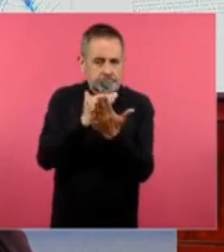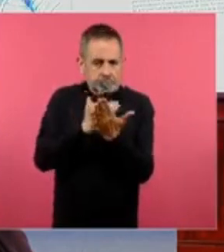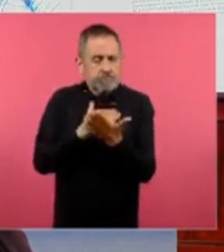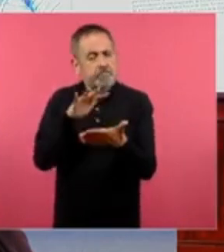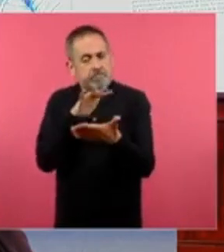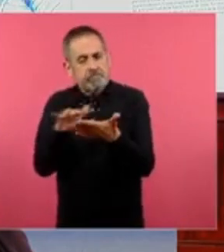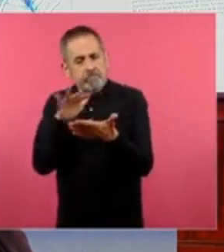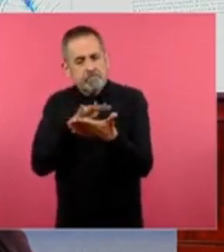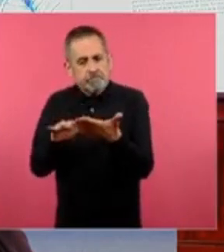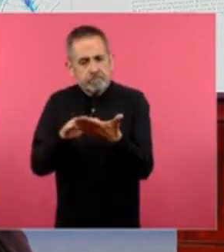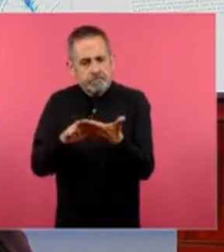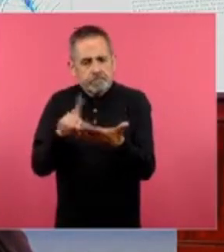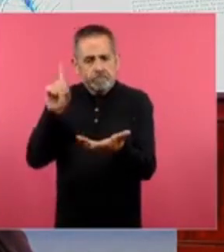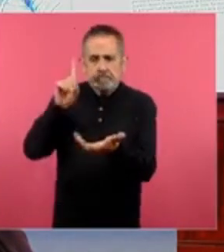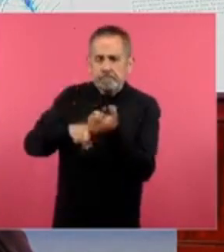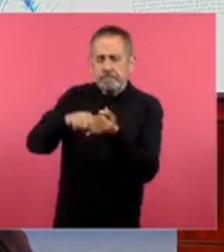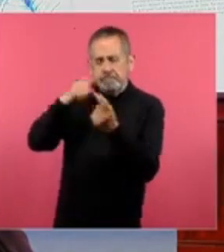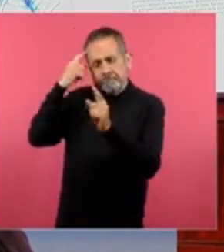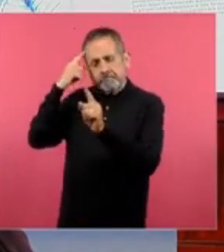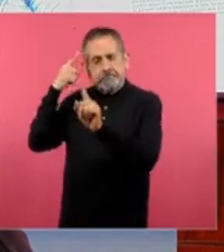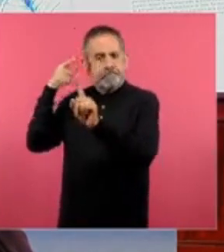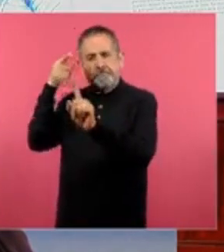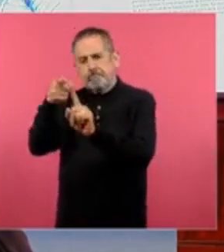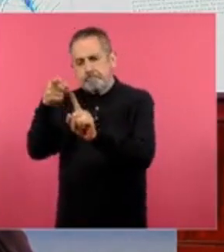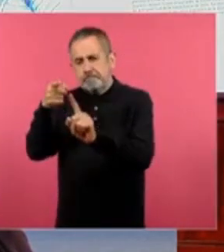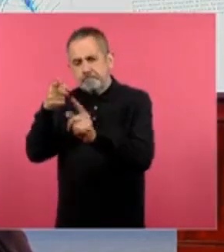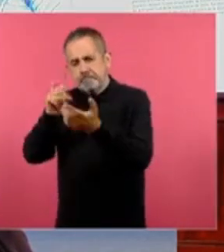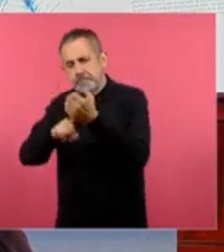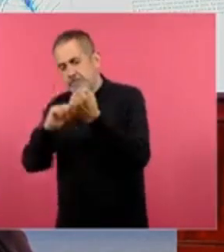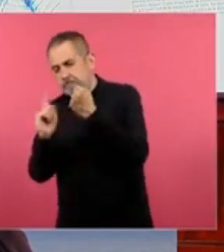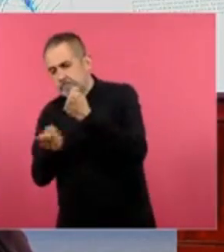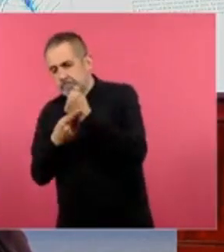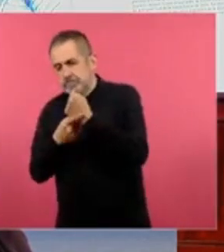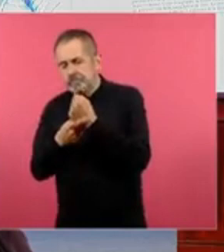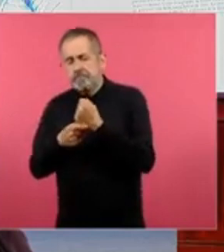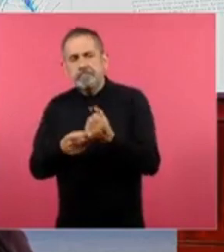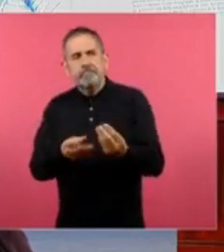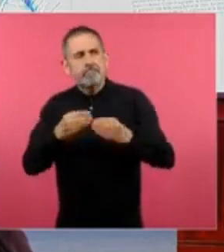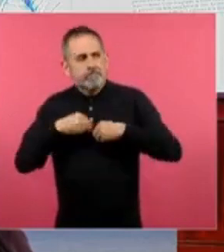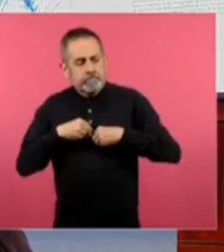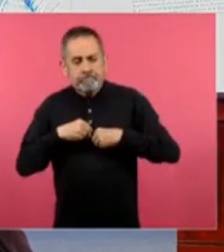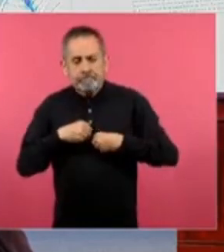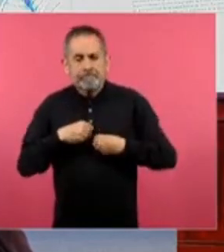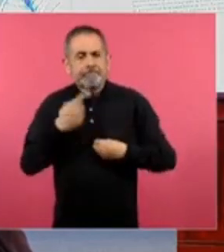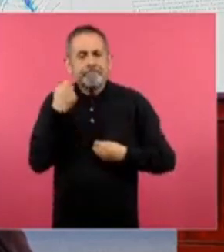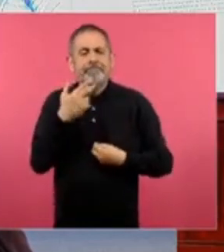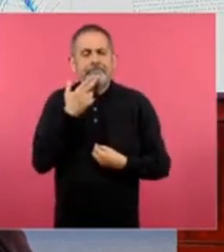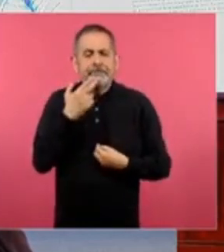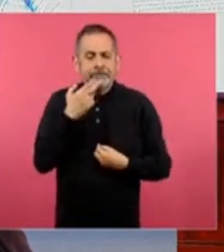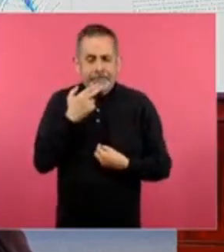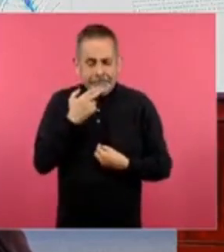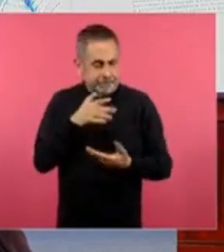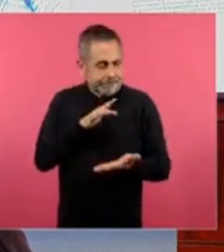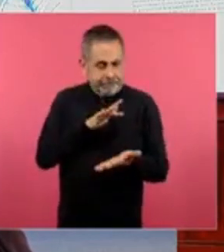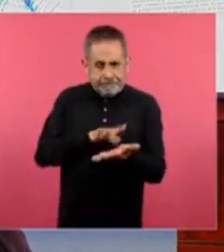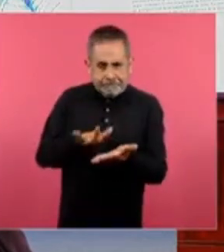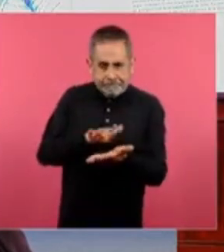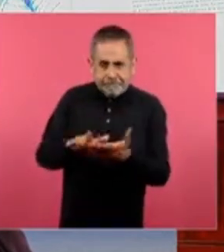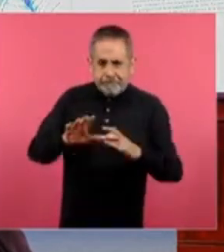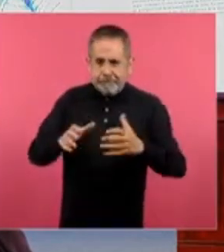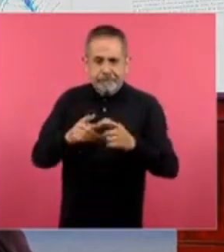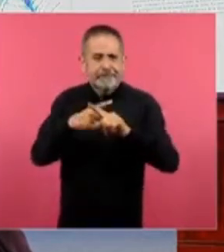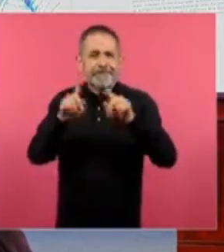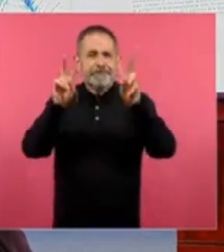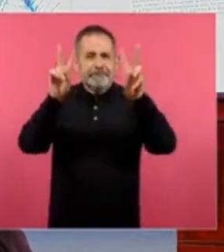son lecturas con propósito. ¿Por qué con propósito? Porque cumplen la función de apoyar el trabajo de los temas